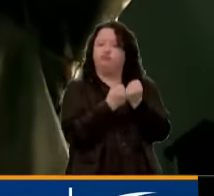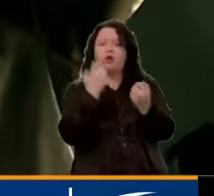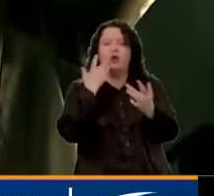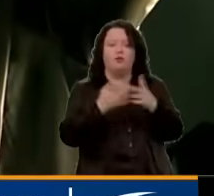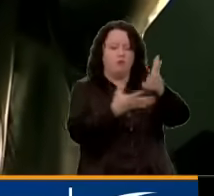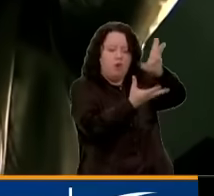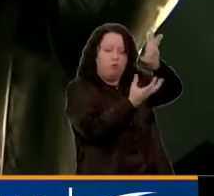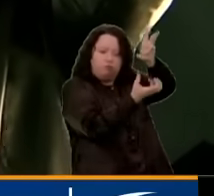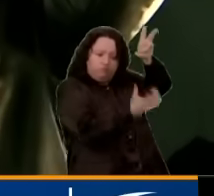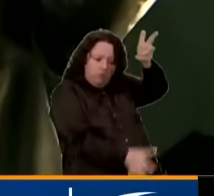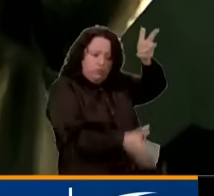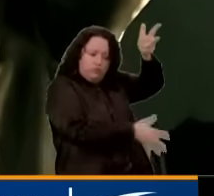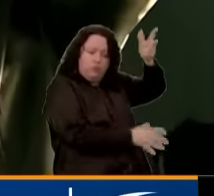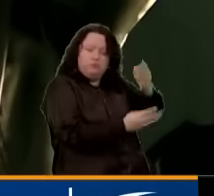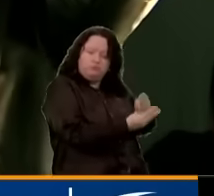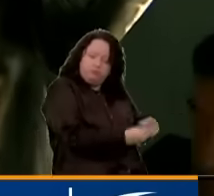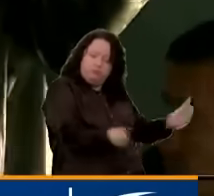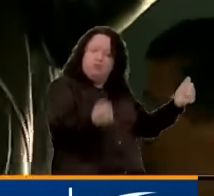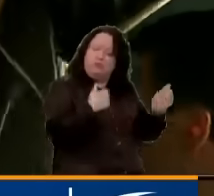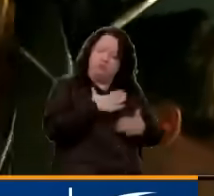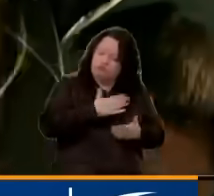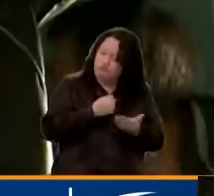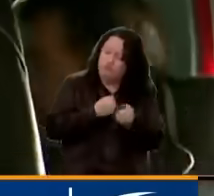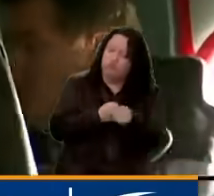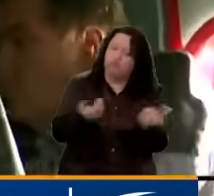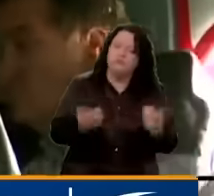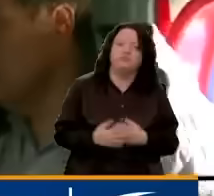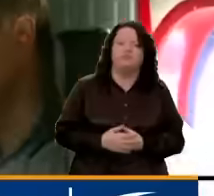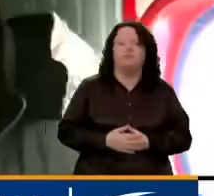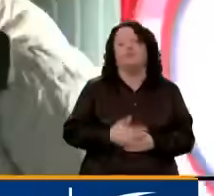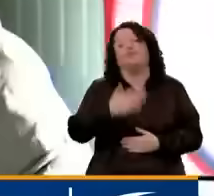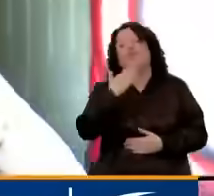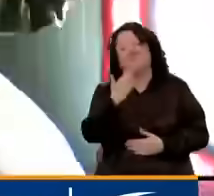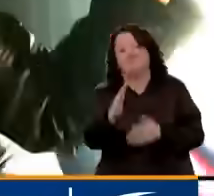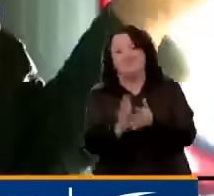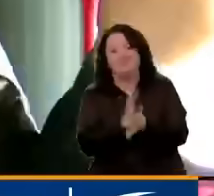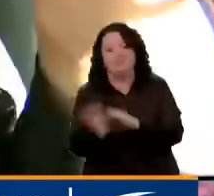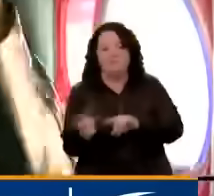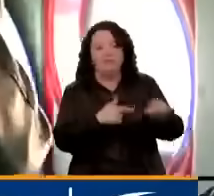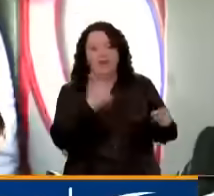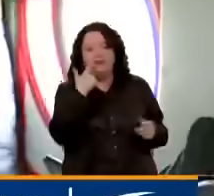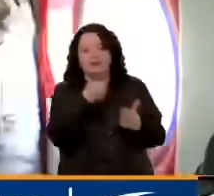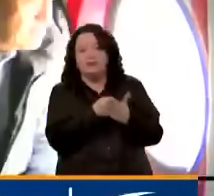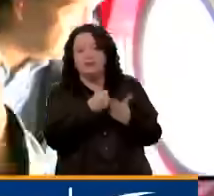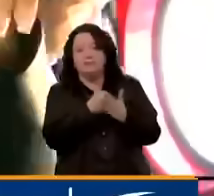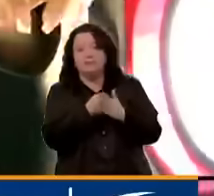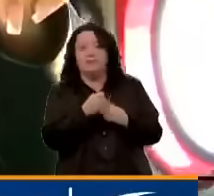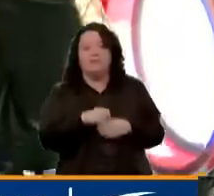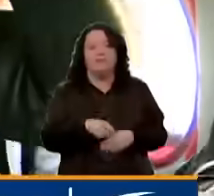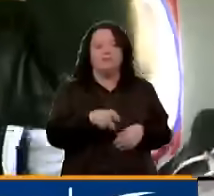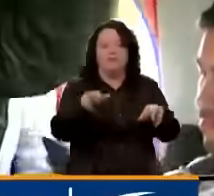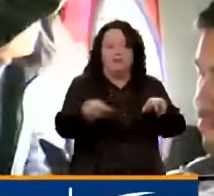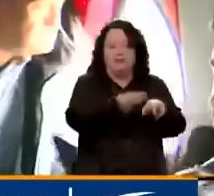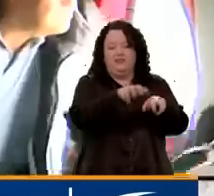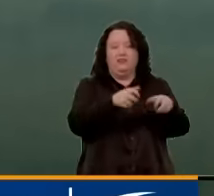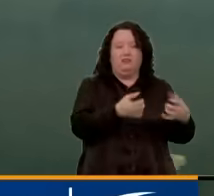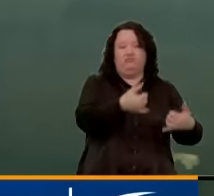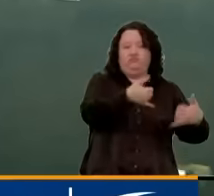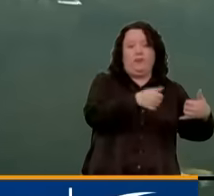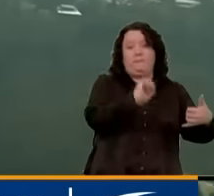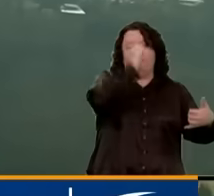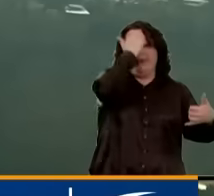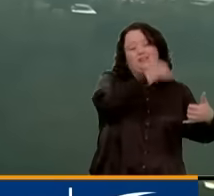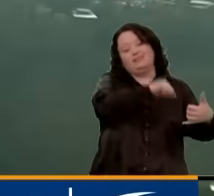de mitigación de riesgos de este tipo. Bueno, muchísimas gracias. Pues vamos a intentar hablar también con uno de los copilotos que a esta hora